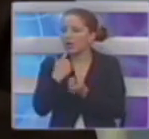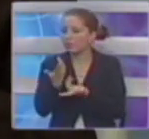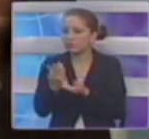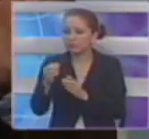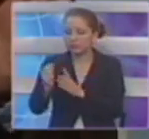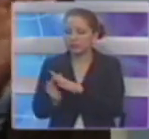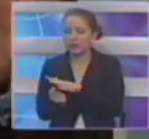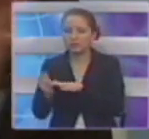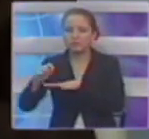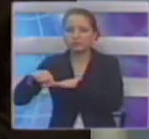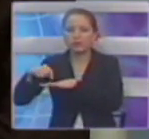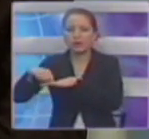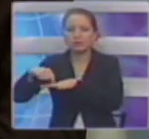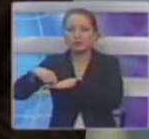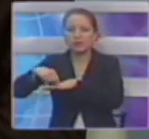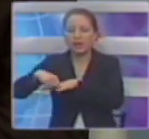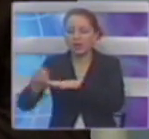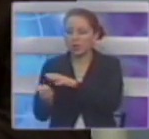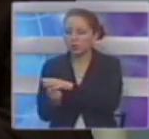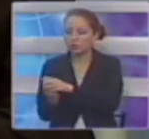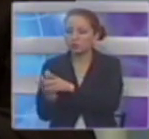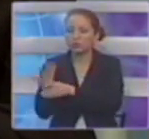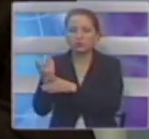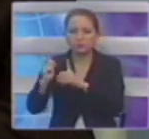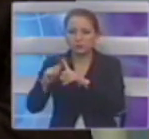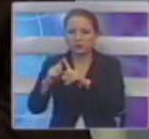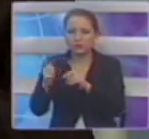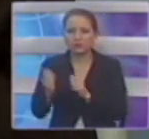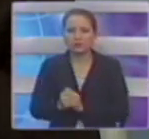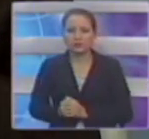cultivos. Yo propongo, por ejemplo, que